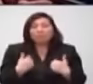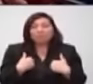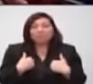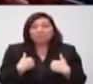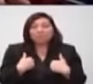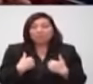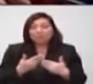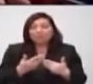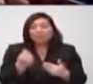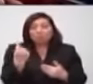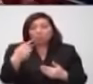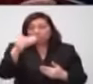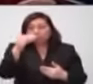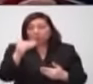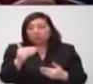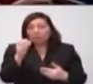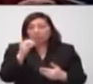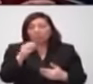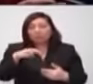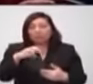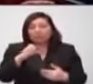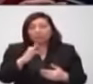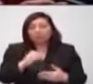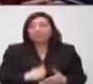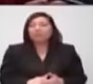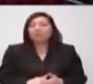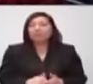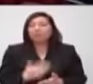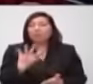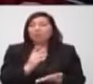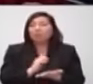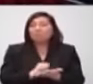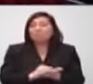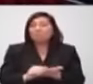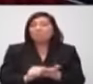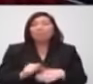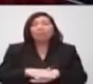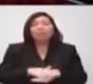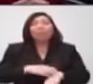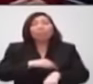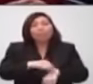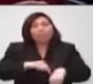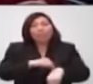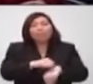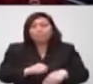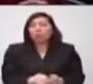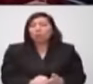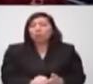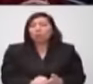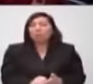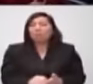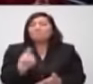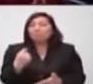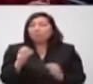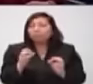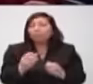pasar la adenda número 2 por opinión del MEF, que nos tomamos ahí 5 meses negociando con el Ministerio de Economía y Finanzas la viabilidad